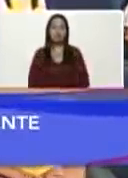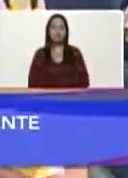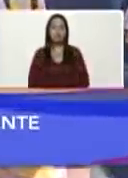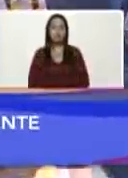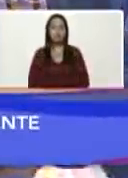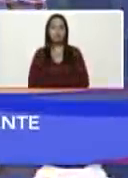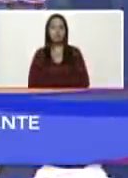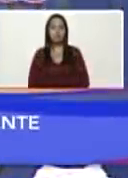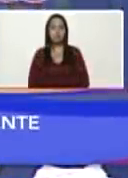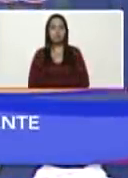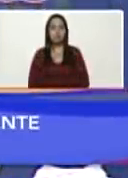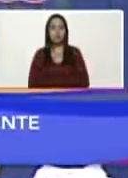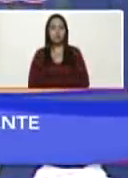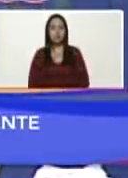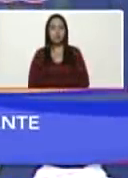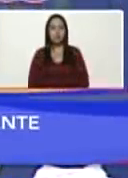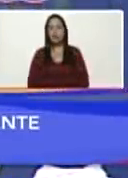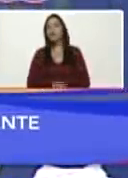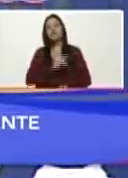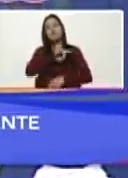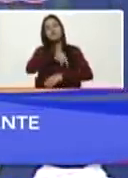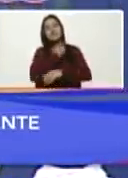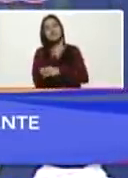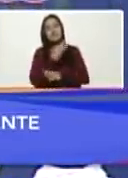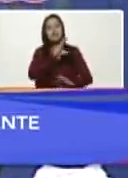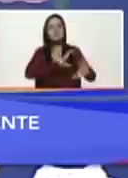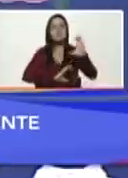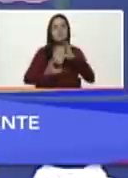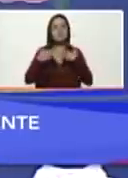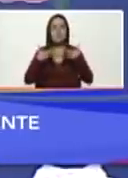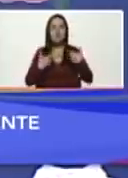la Universidad de las Ciencias de la Salud tiene